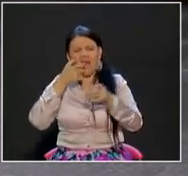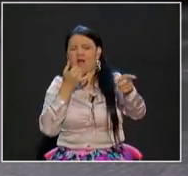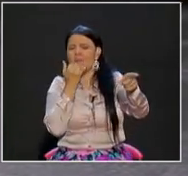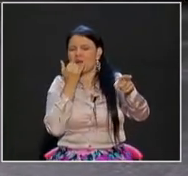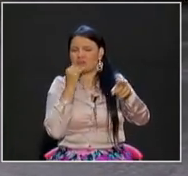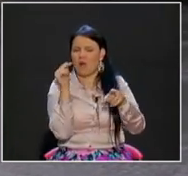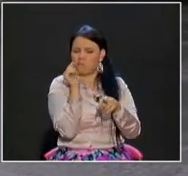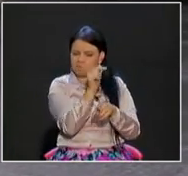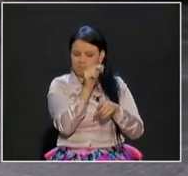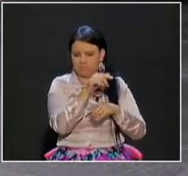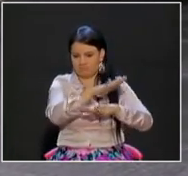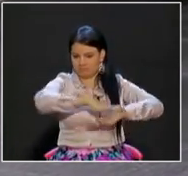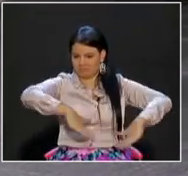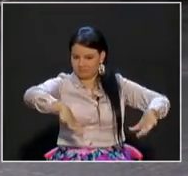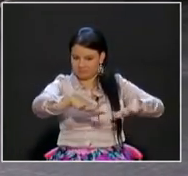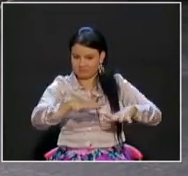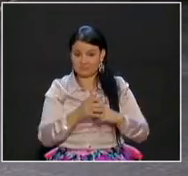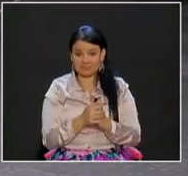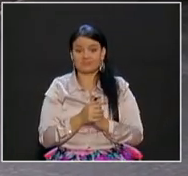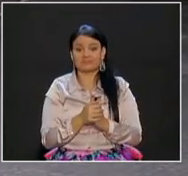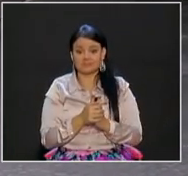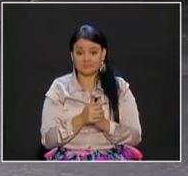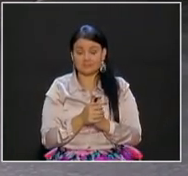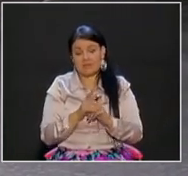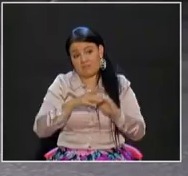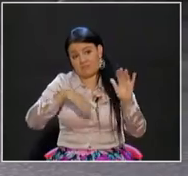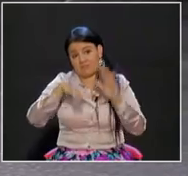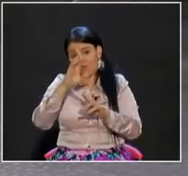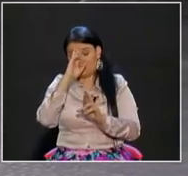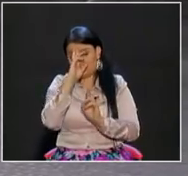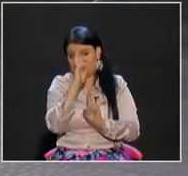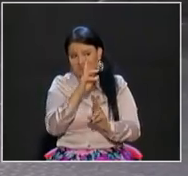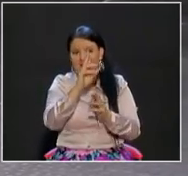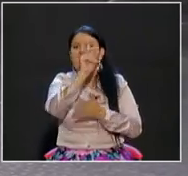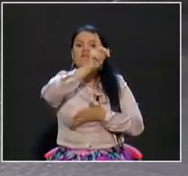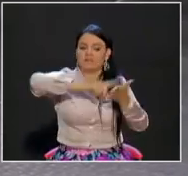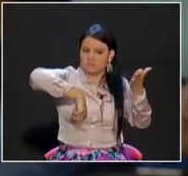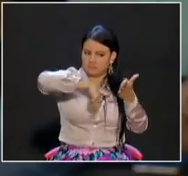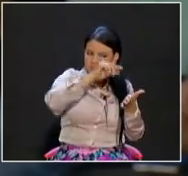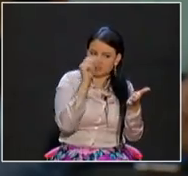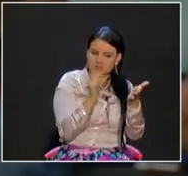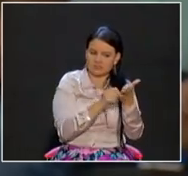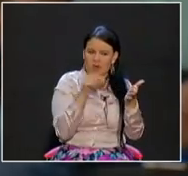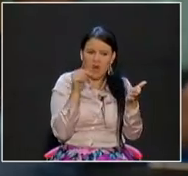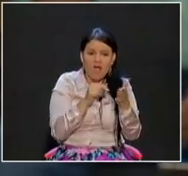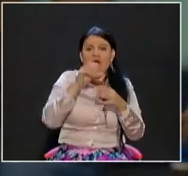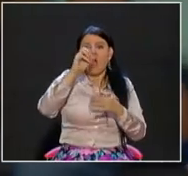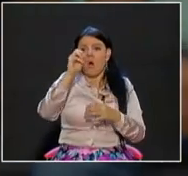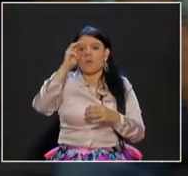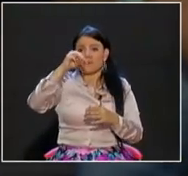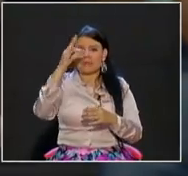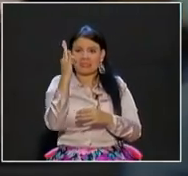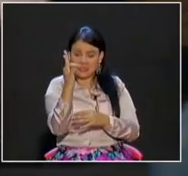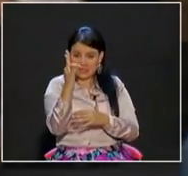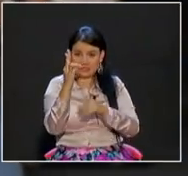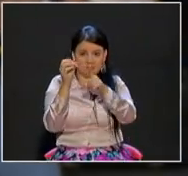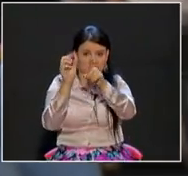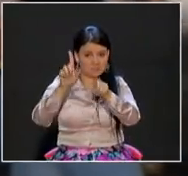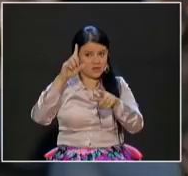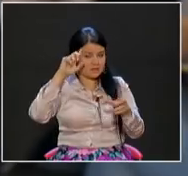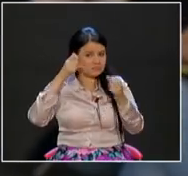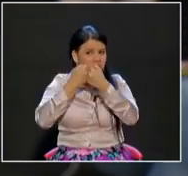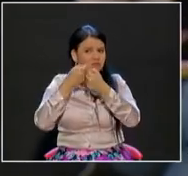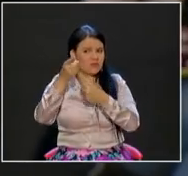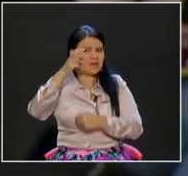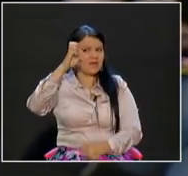pero hay que así que respetar por supuesto lo firmado el contrato veo emt todo esto con fm el psoe tiene que hacer como de